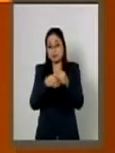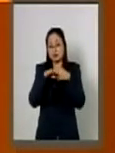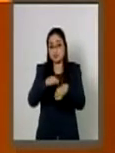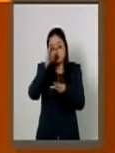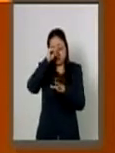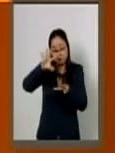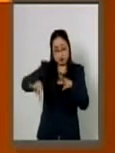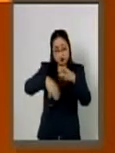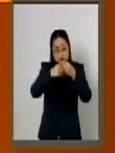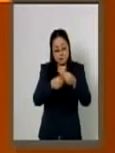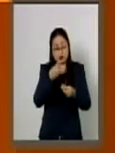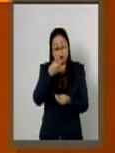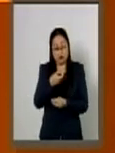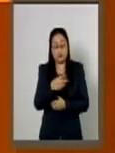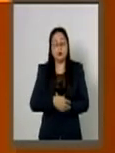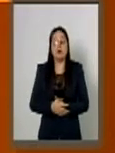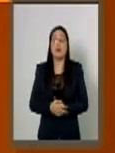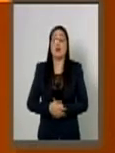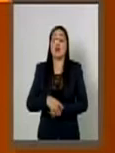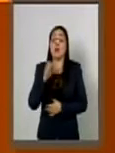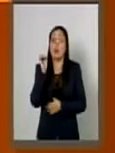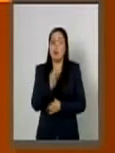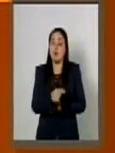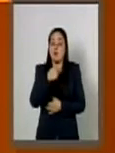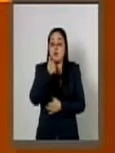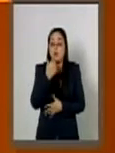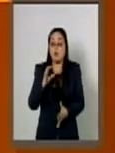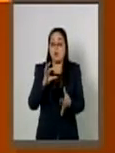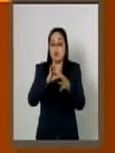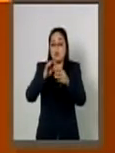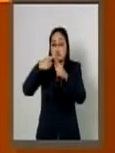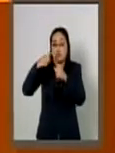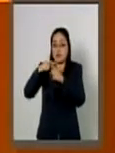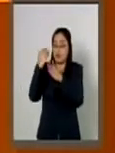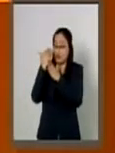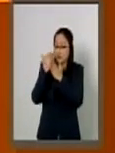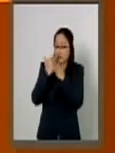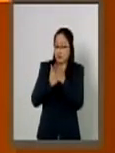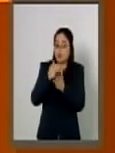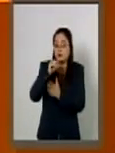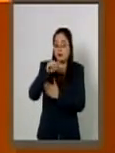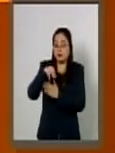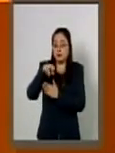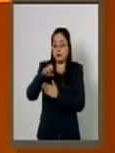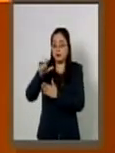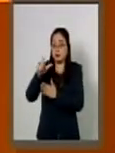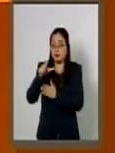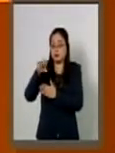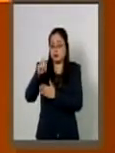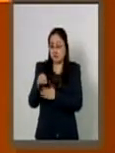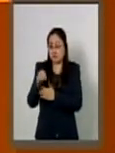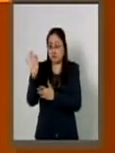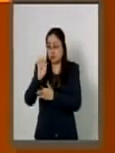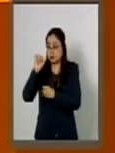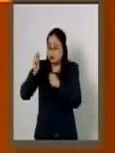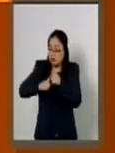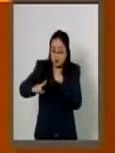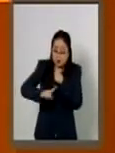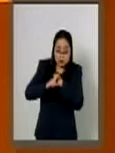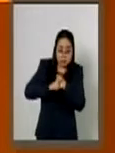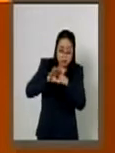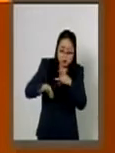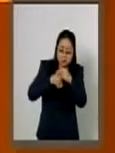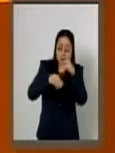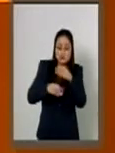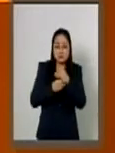acuerdo, además de que incluye diversos anexos al capítulo de obstáculos técnicos al comercio